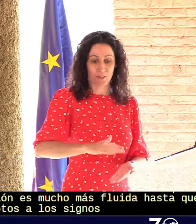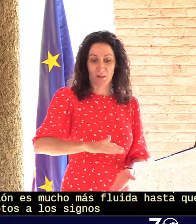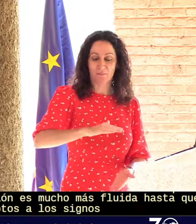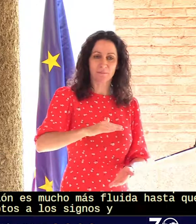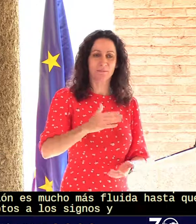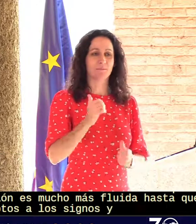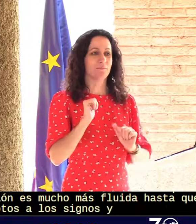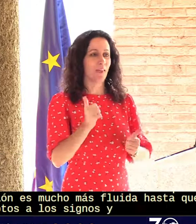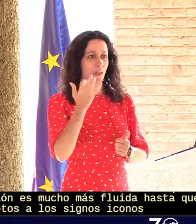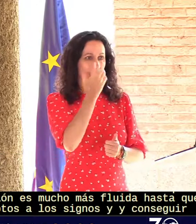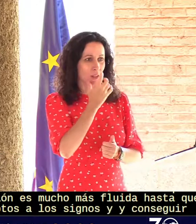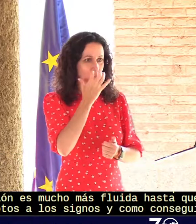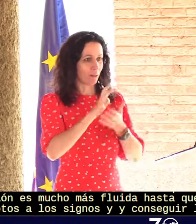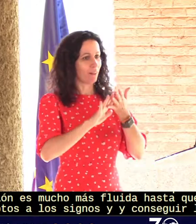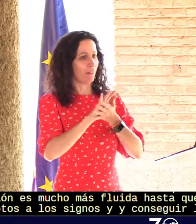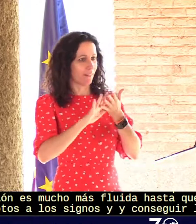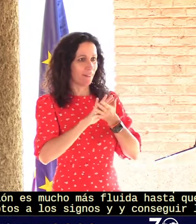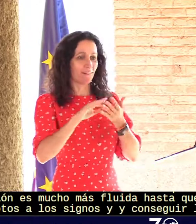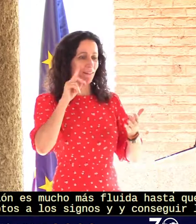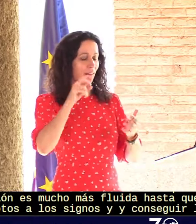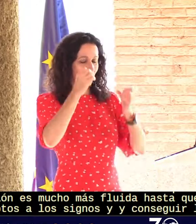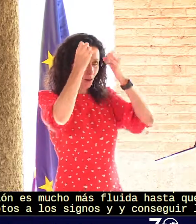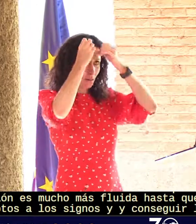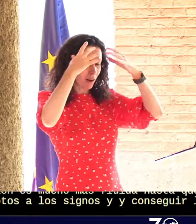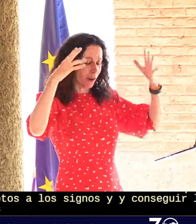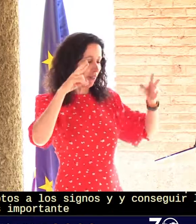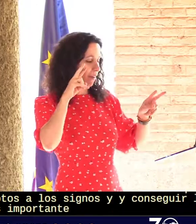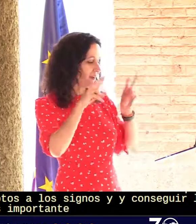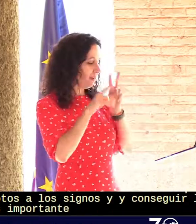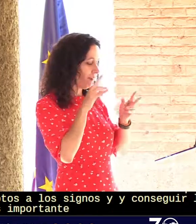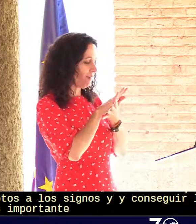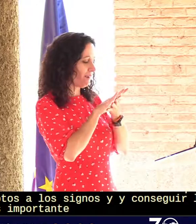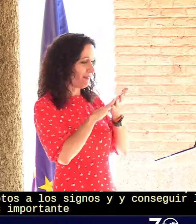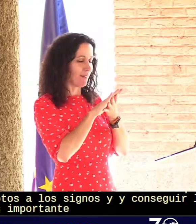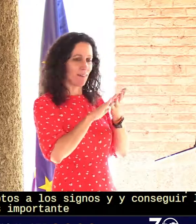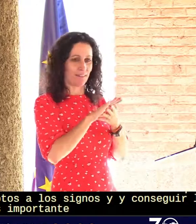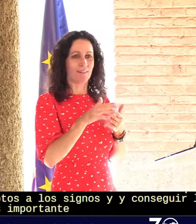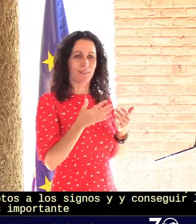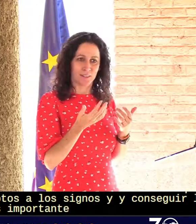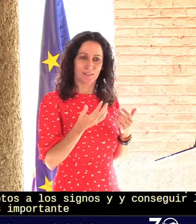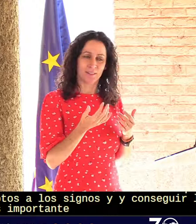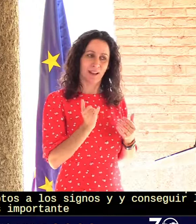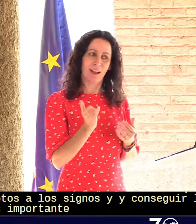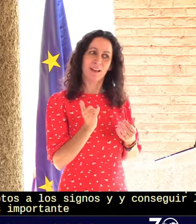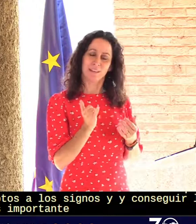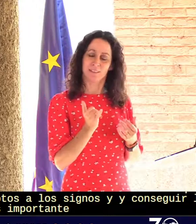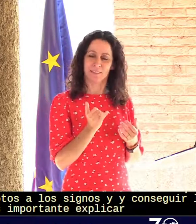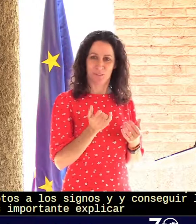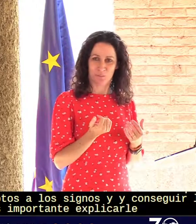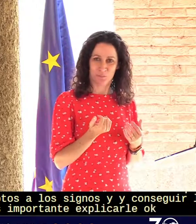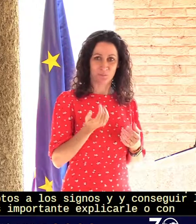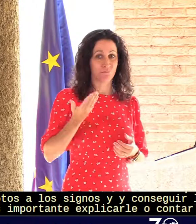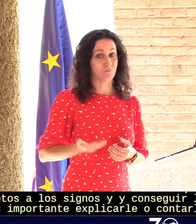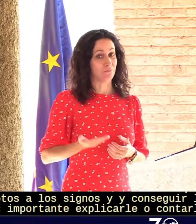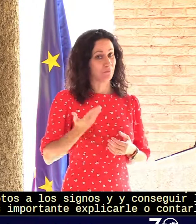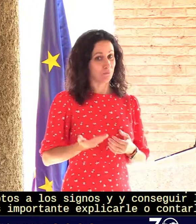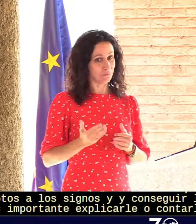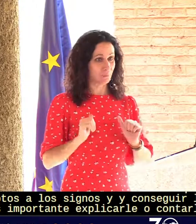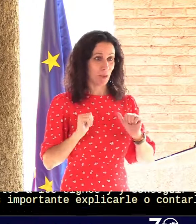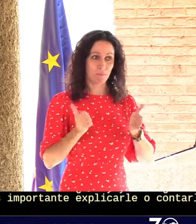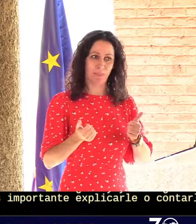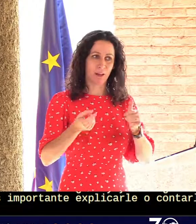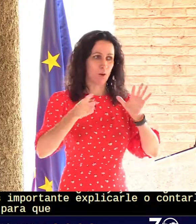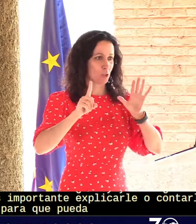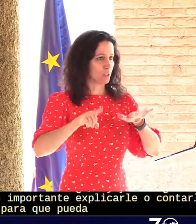y y conseguir la comunicación plena También es importante eh eh explicarle o contarle cuentos en lengua de